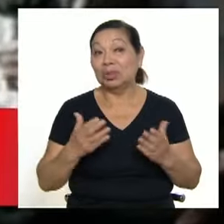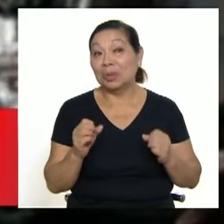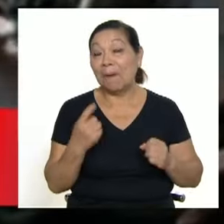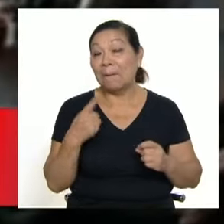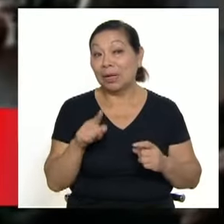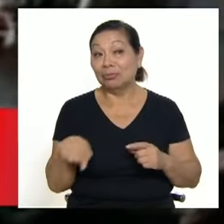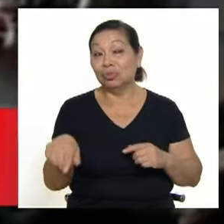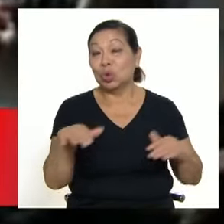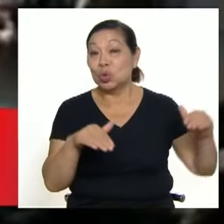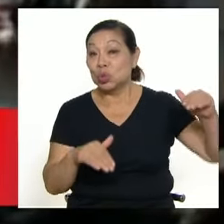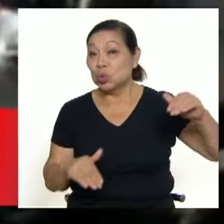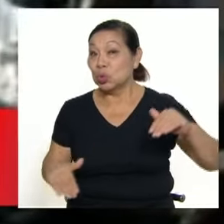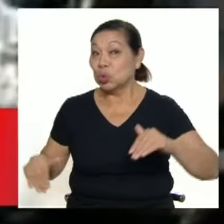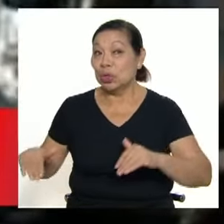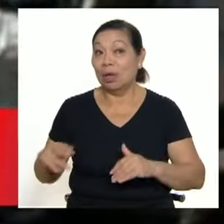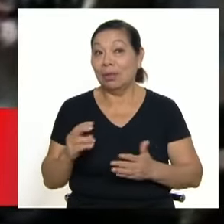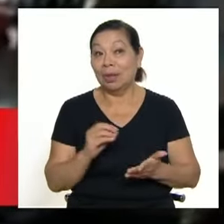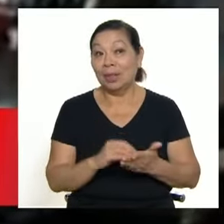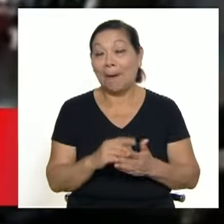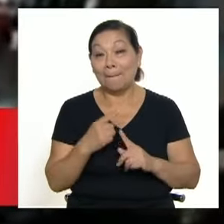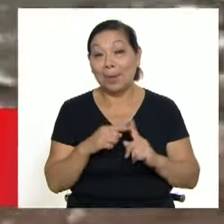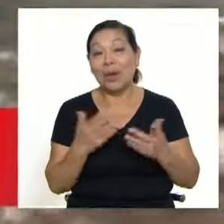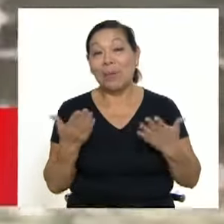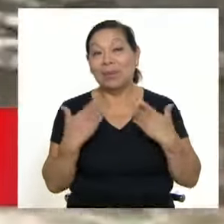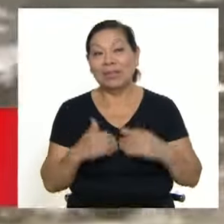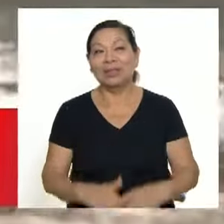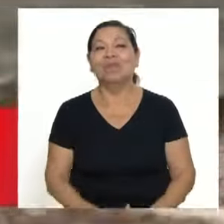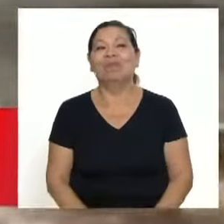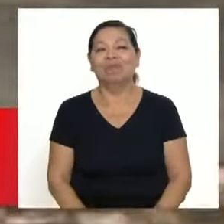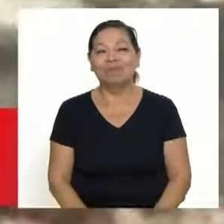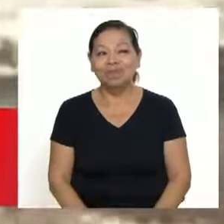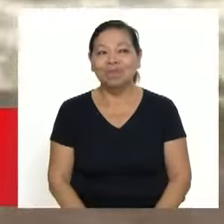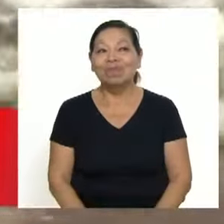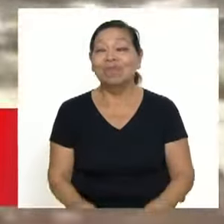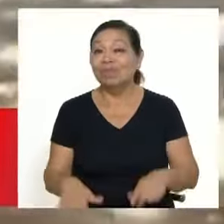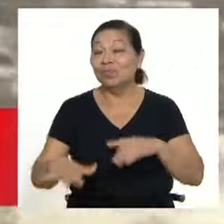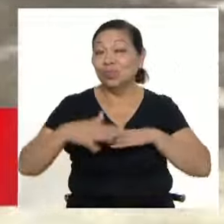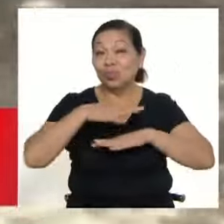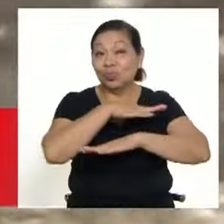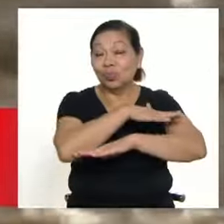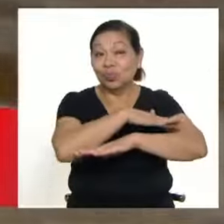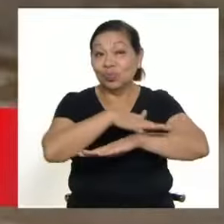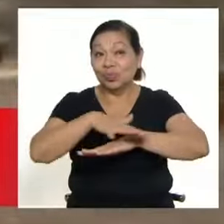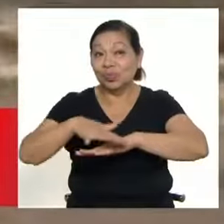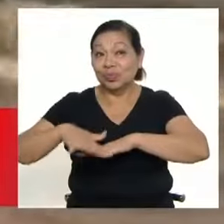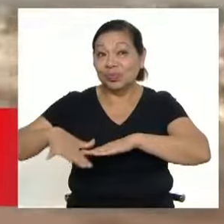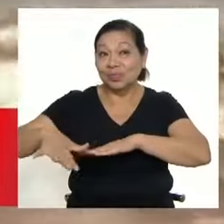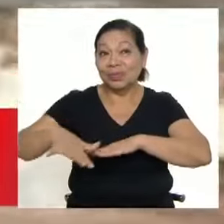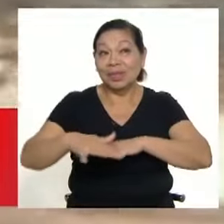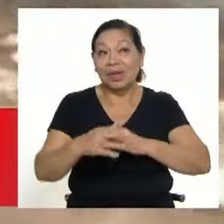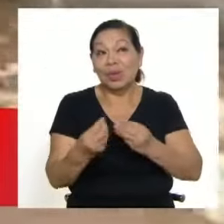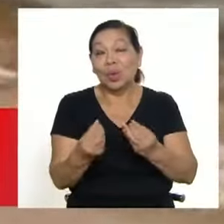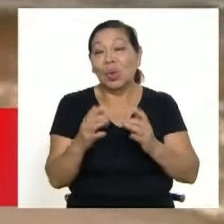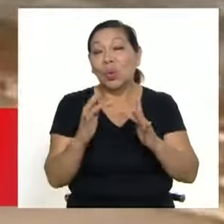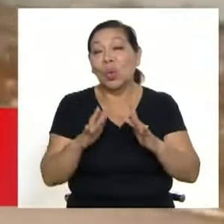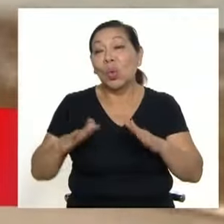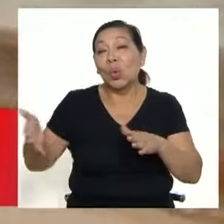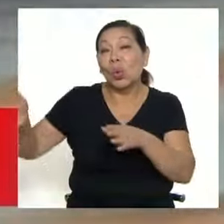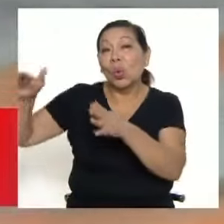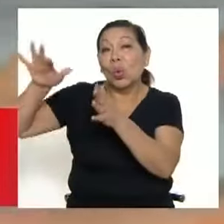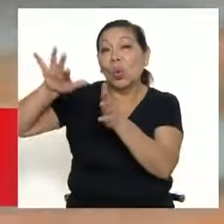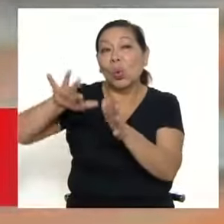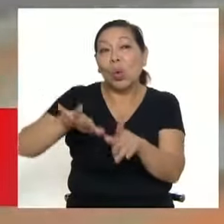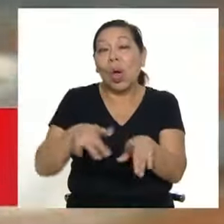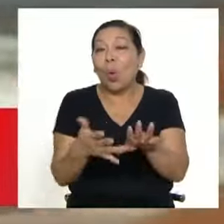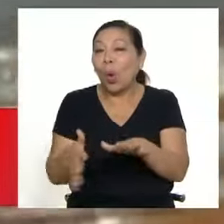para bañarse aquí hay que esperar los meses cálidos del verano. En esta bahía, las aguas del lago llegan como suaves olas que bañan la